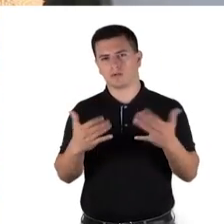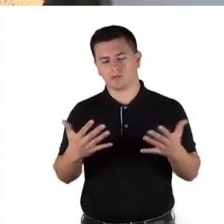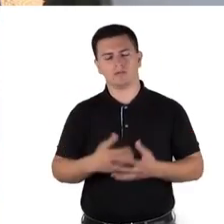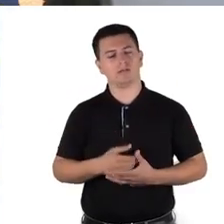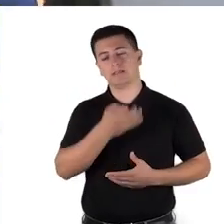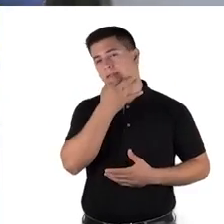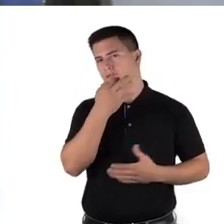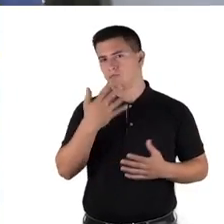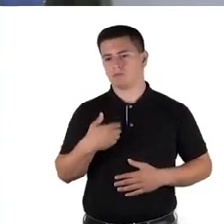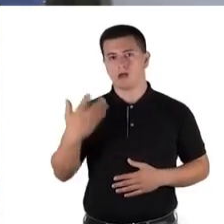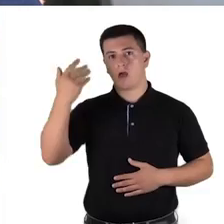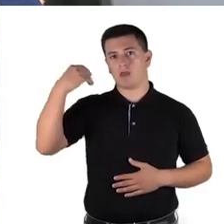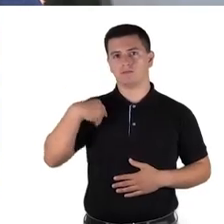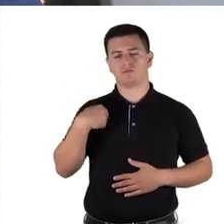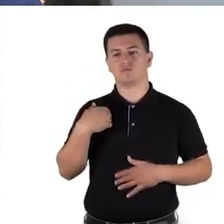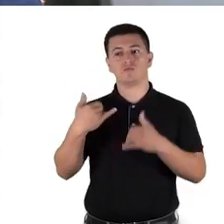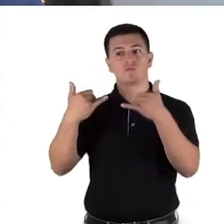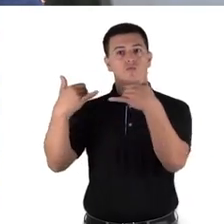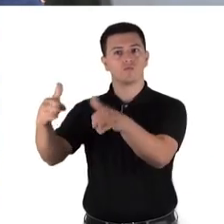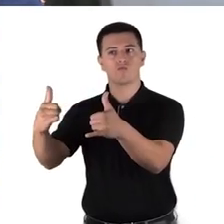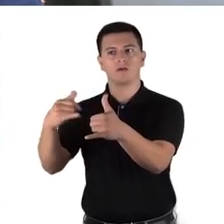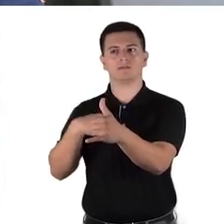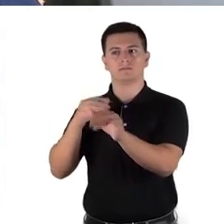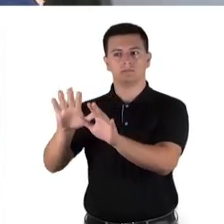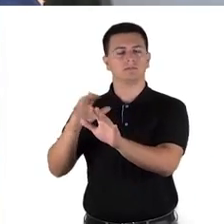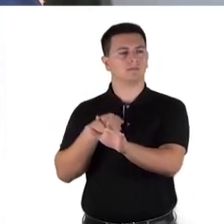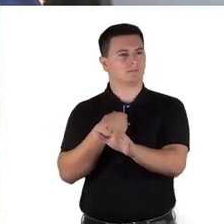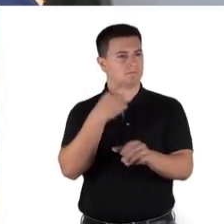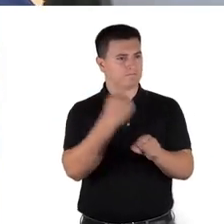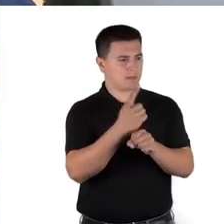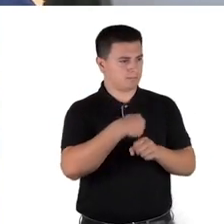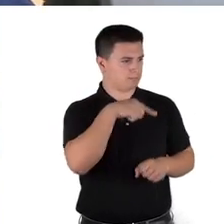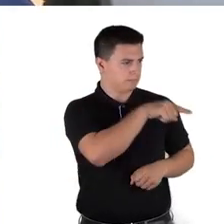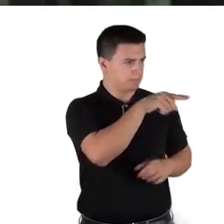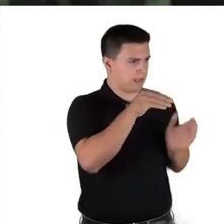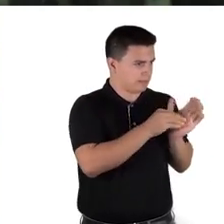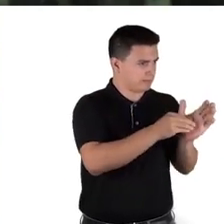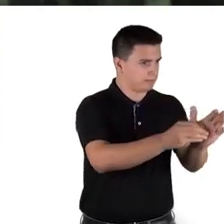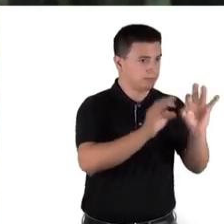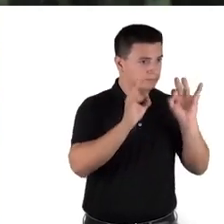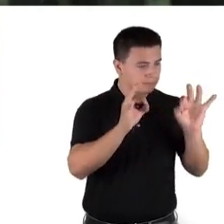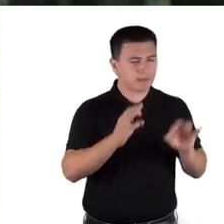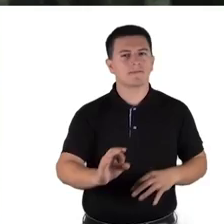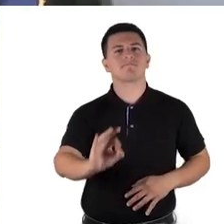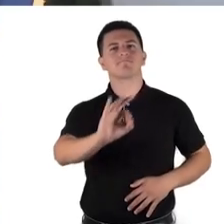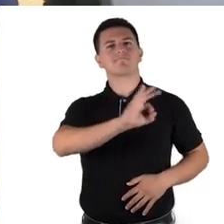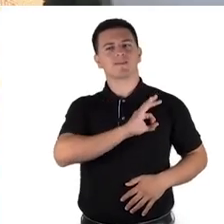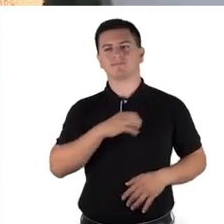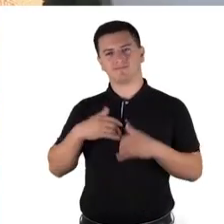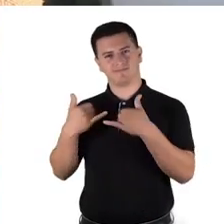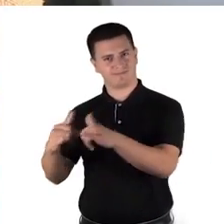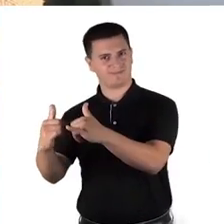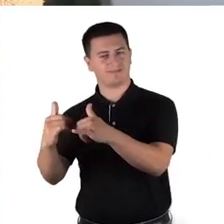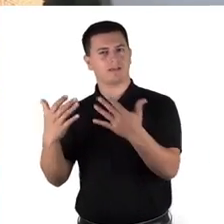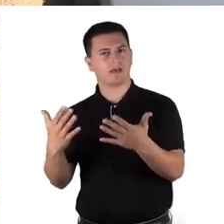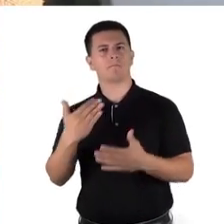del juego, sí. Y dentro del juego yo decía, antes para nosotros era un premio jugar. Sí. ¿Verdad? Tenemos que hacer esto, esto